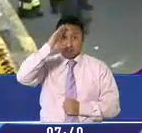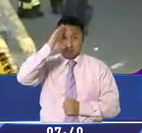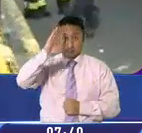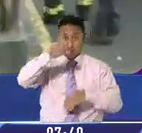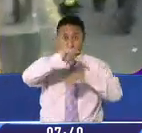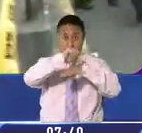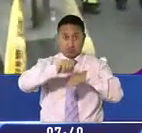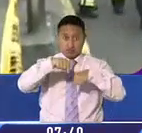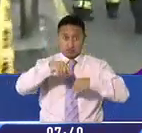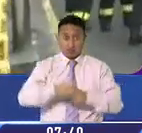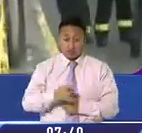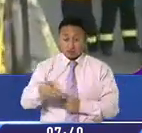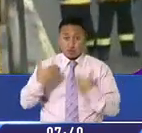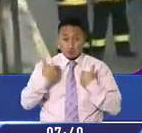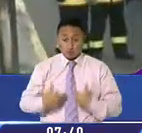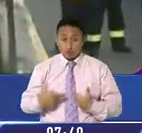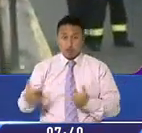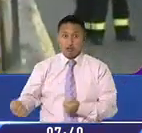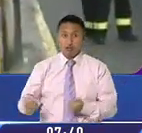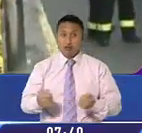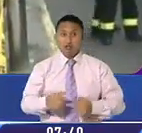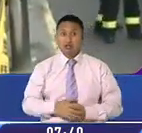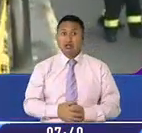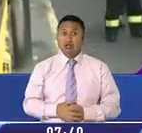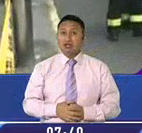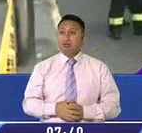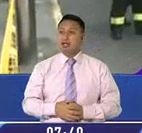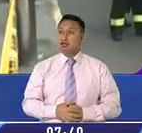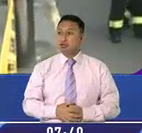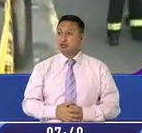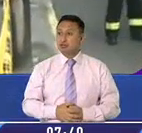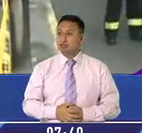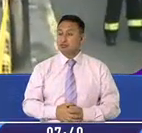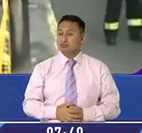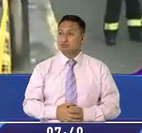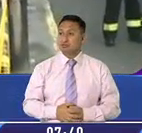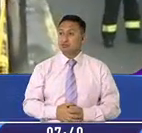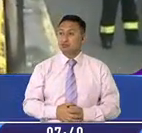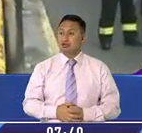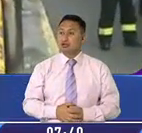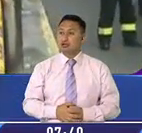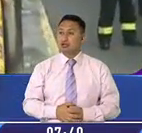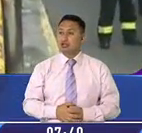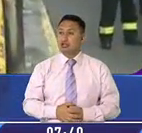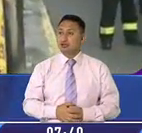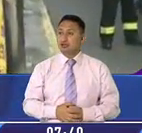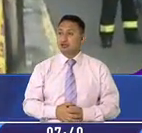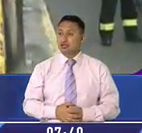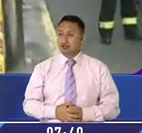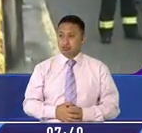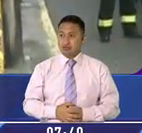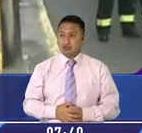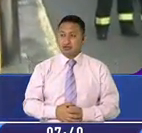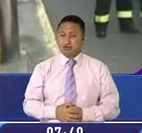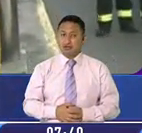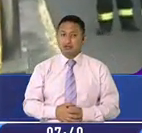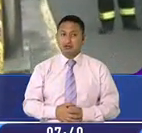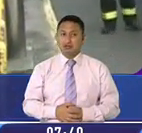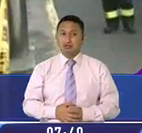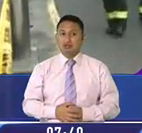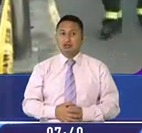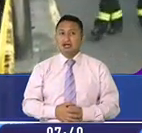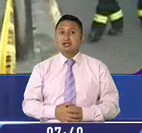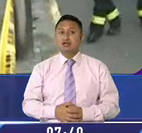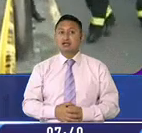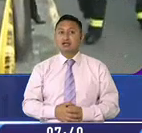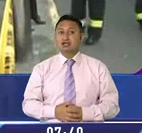poder realizar el levantamiento del cadáver y poderlo trasladar hasta medicina legal para la respectiva autopsia de ley.